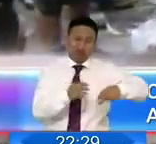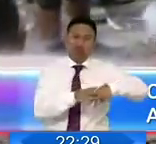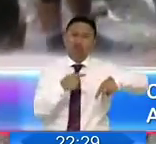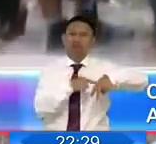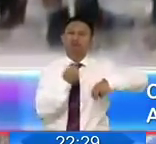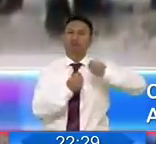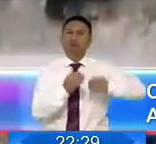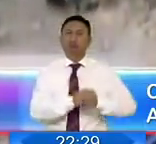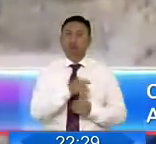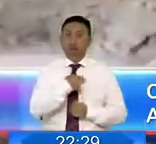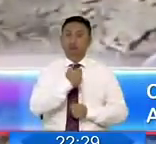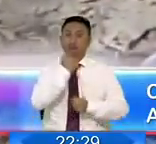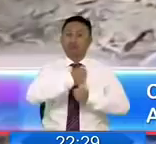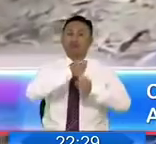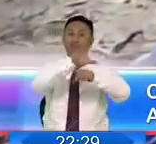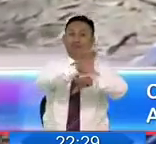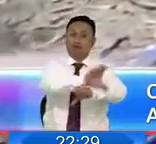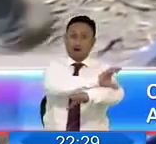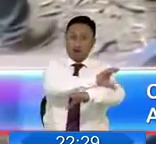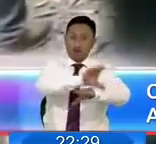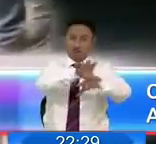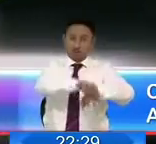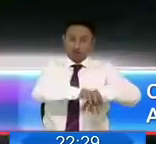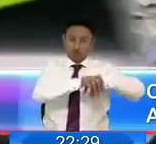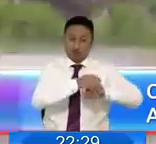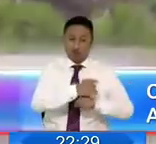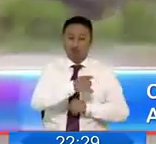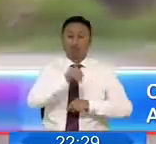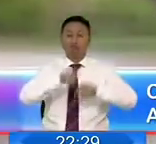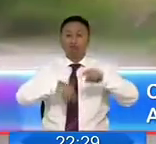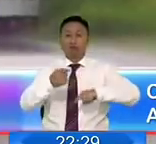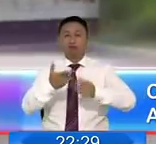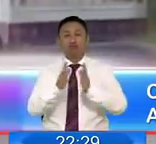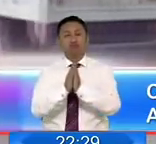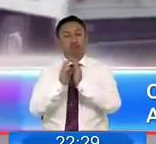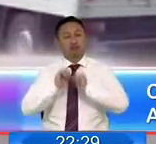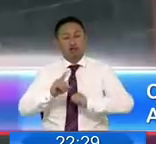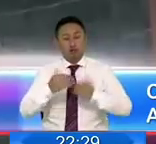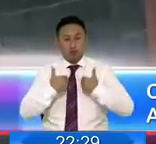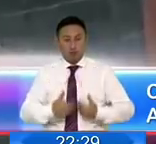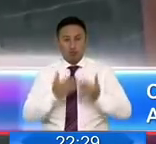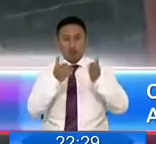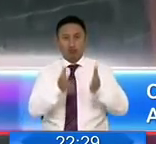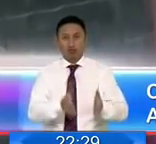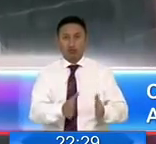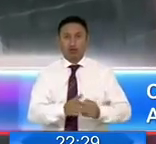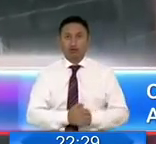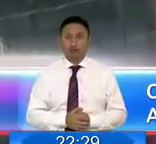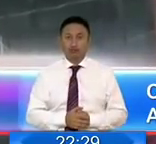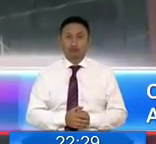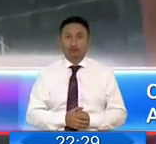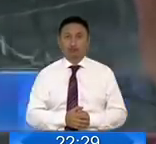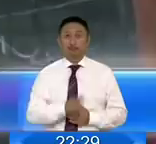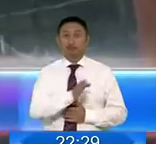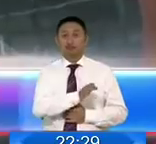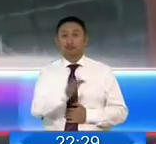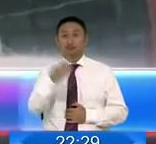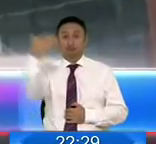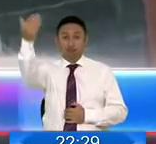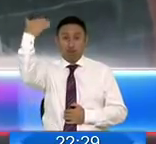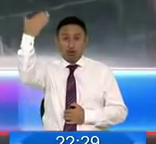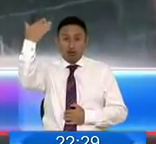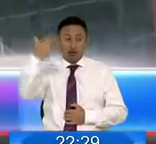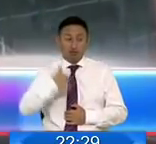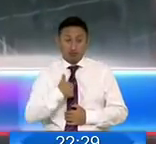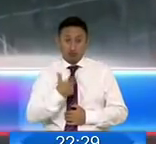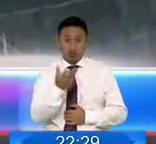a las labores de campo, mientras sus compatriotas solicitaban ayuda para poder sepultar el cuerpo. Me dirigí al alcalde porque los conozco aquí a los